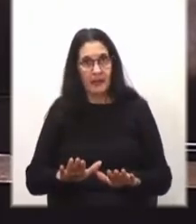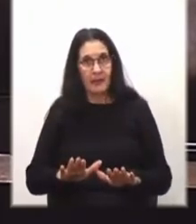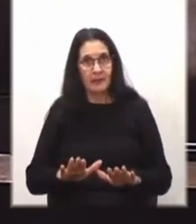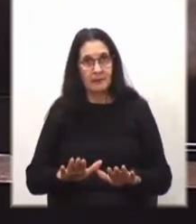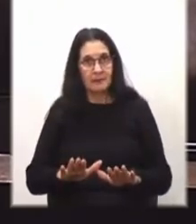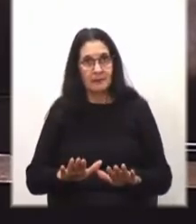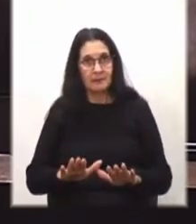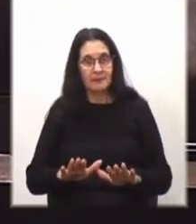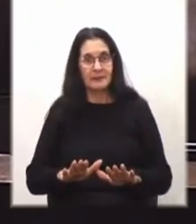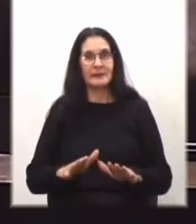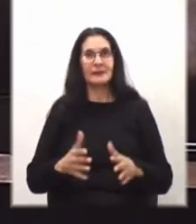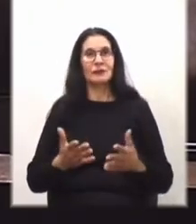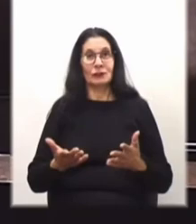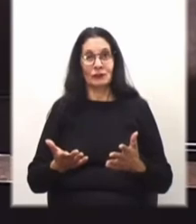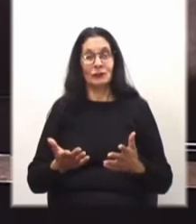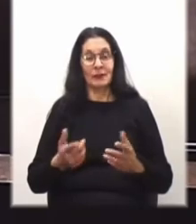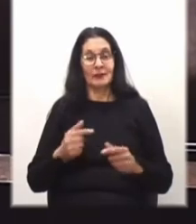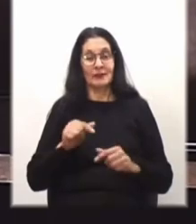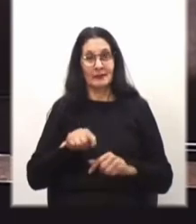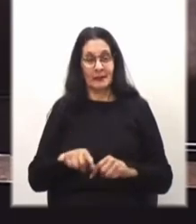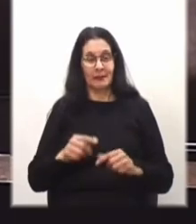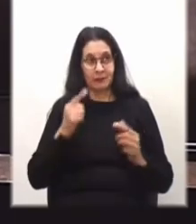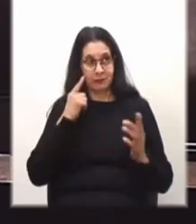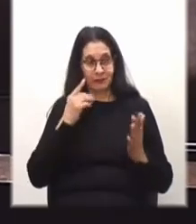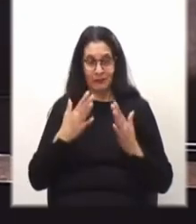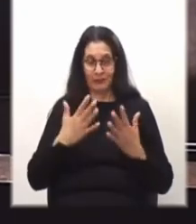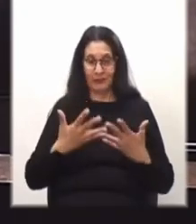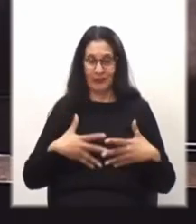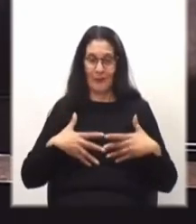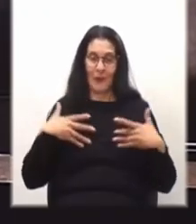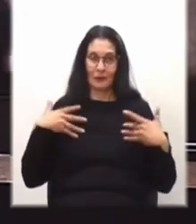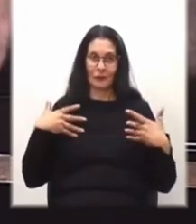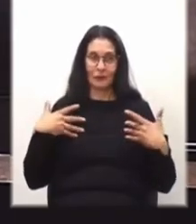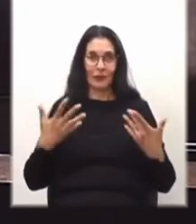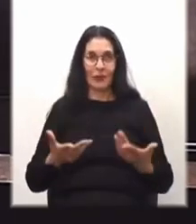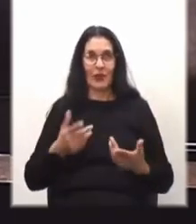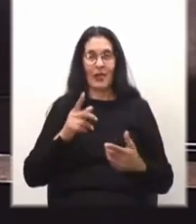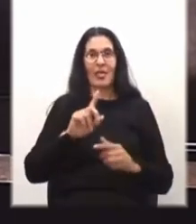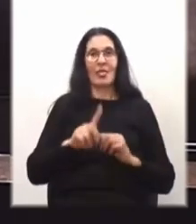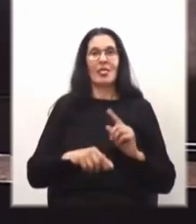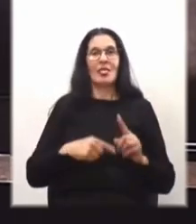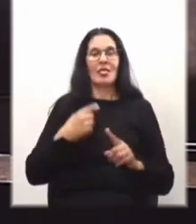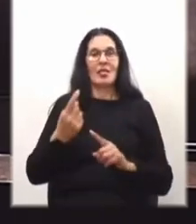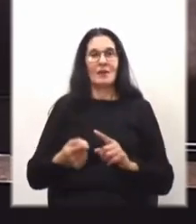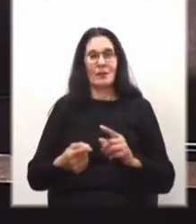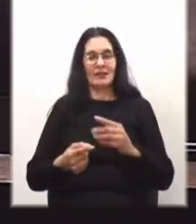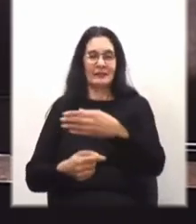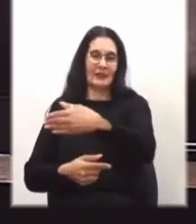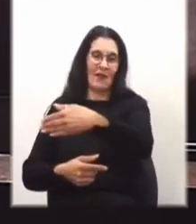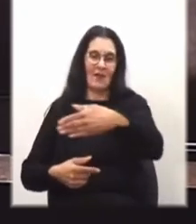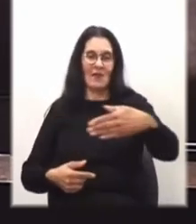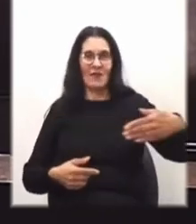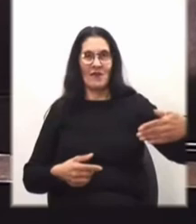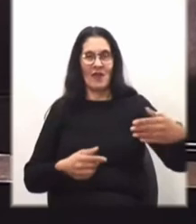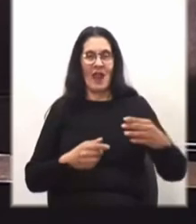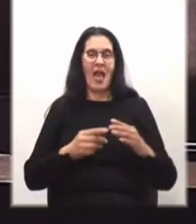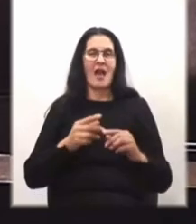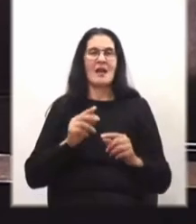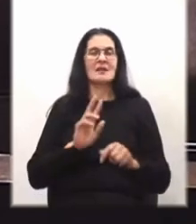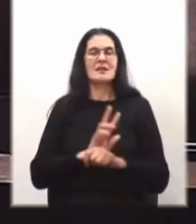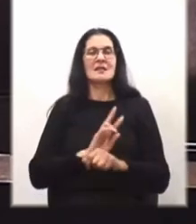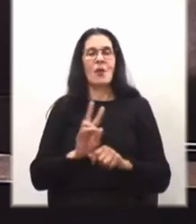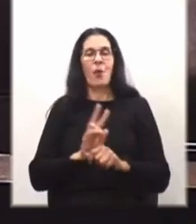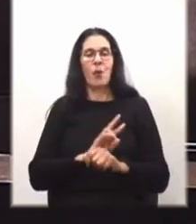Era realmente impactante, emocionante. Después en lo que es la ANCAP le metían una fila de seguridad porque